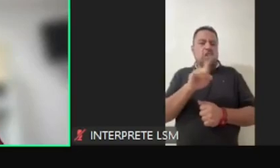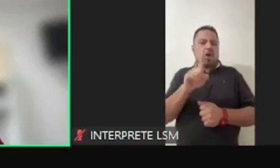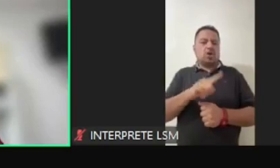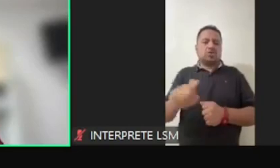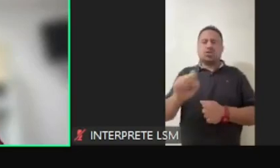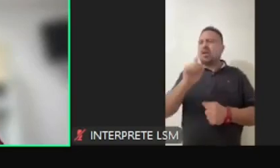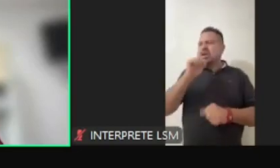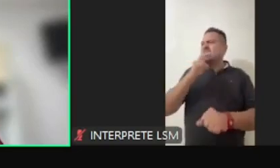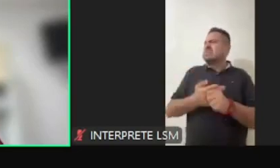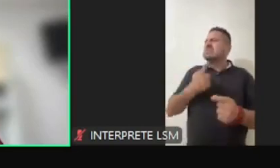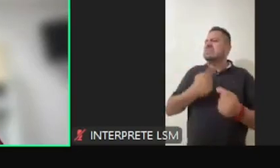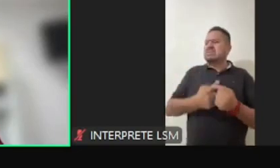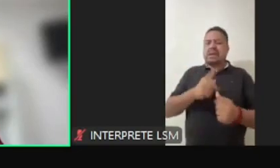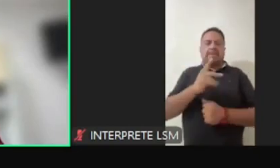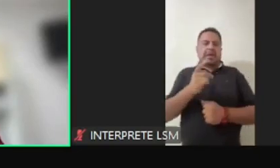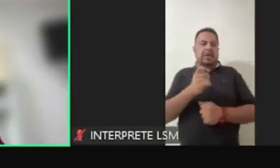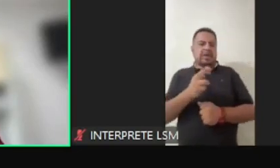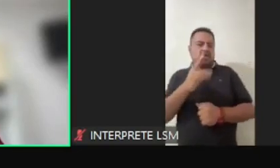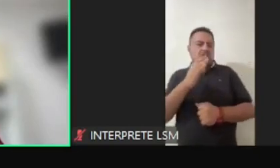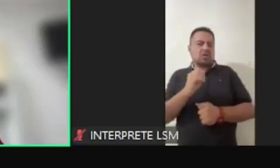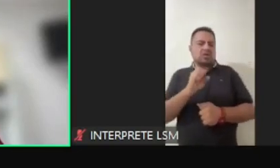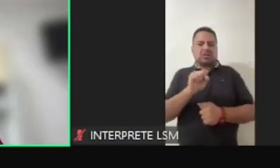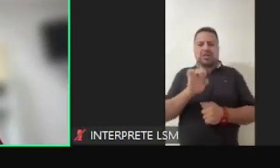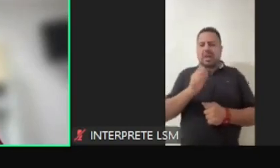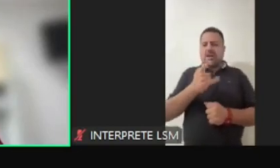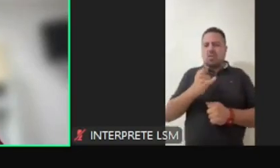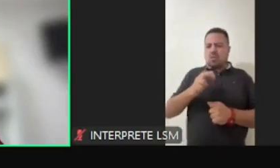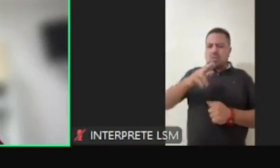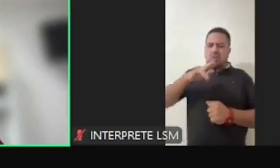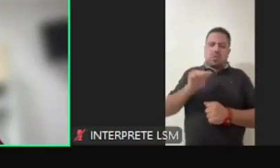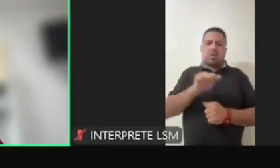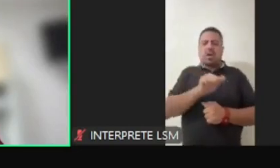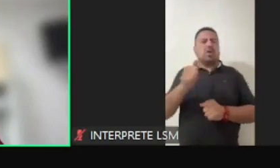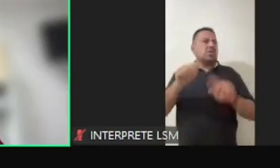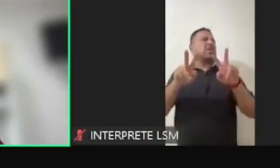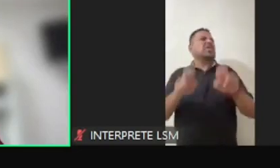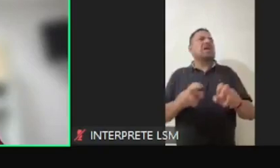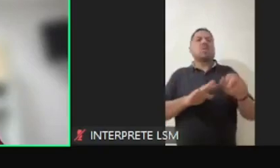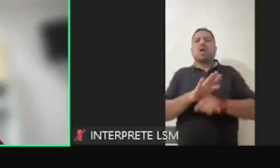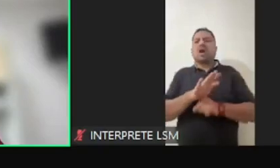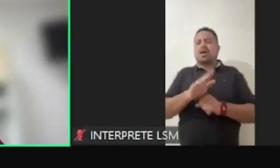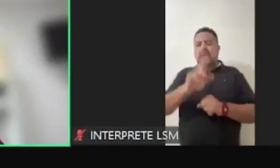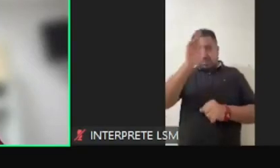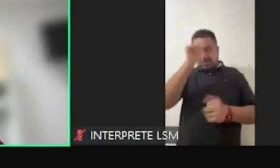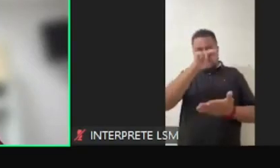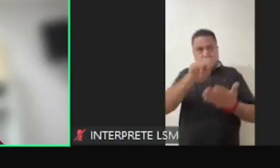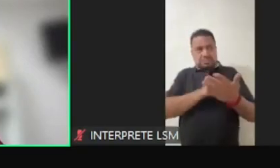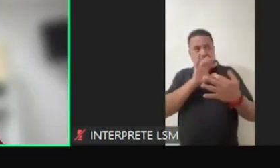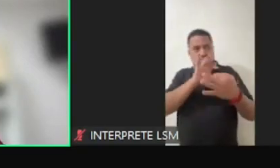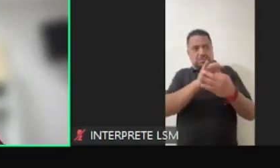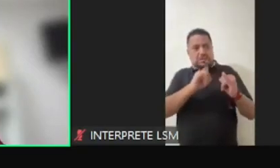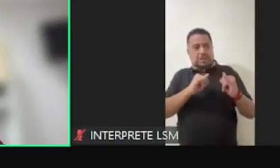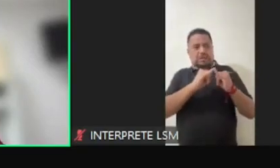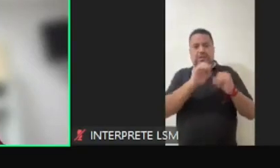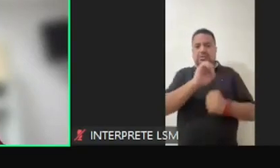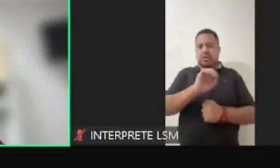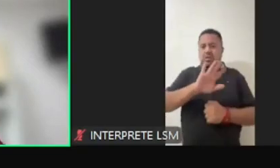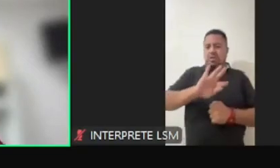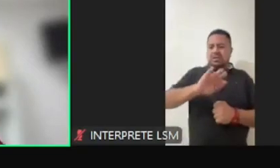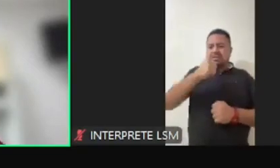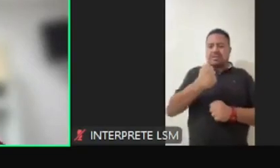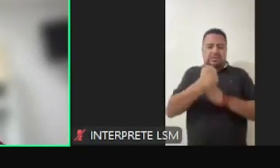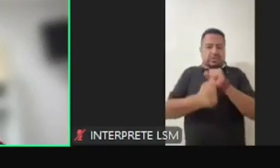denunciado es Pedro segura Valladares el siguiente asunto se trata de un laudo convenio instituto 046 este